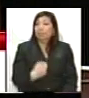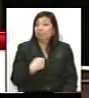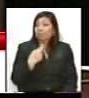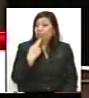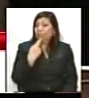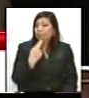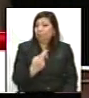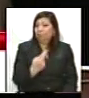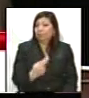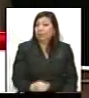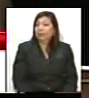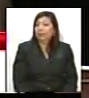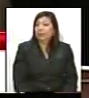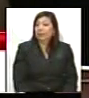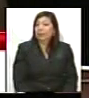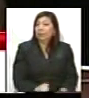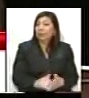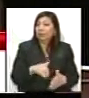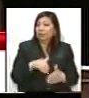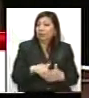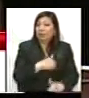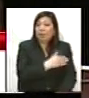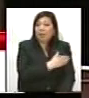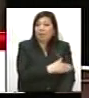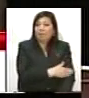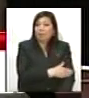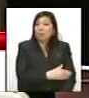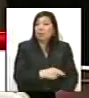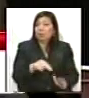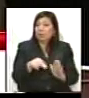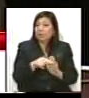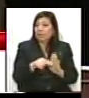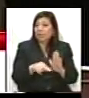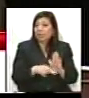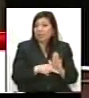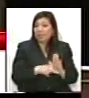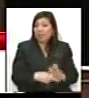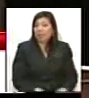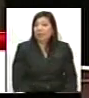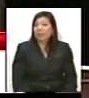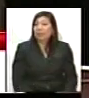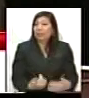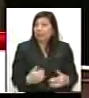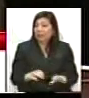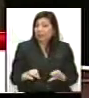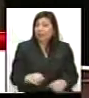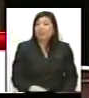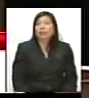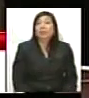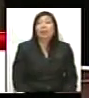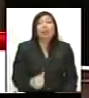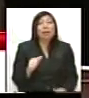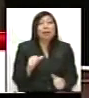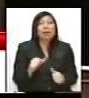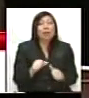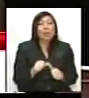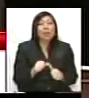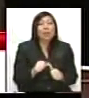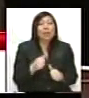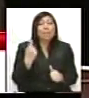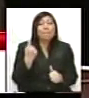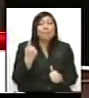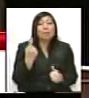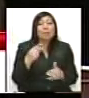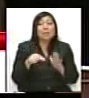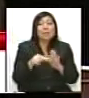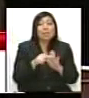señora presidenta es que votemos a favor de esa norma como digo ya se ha hecho recuerdo haber la primera